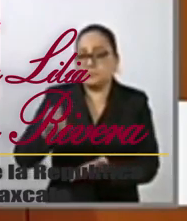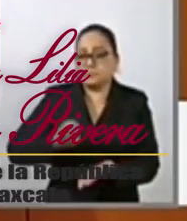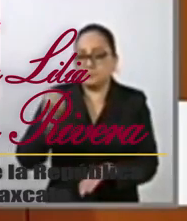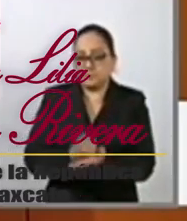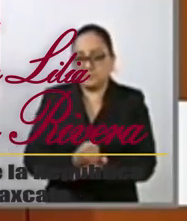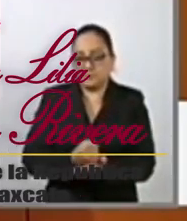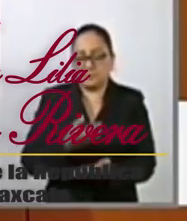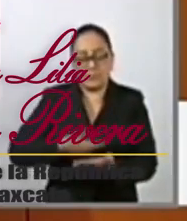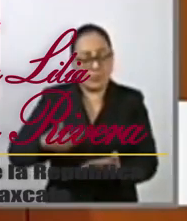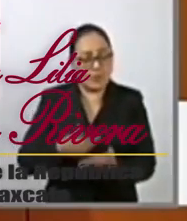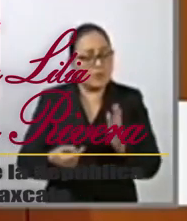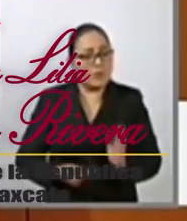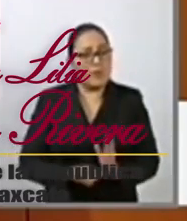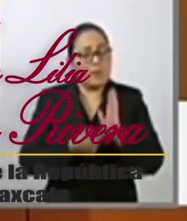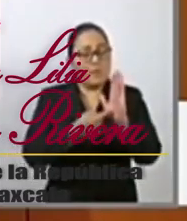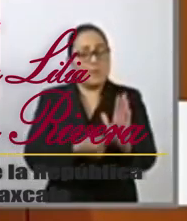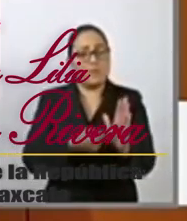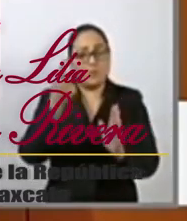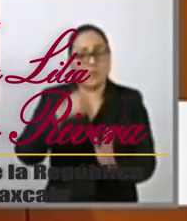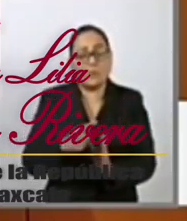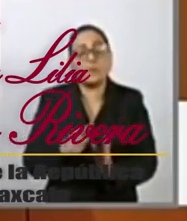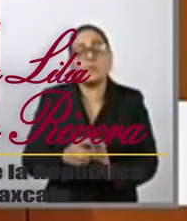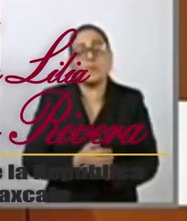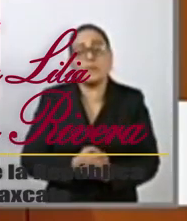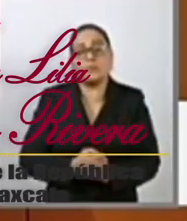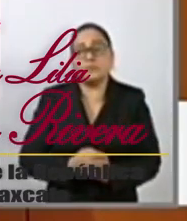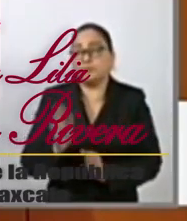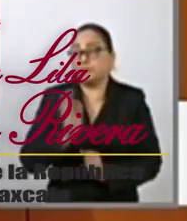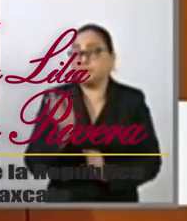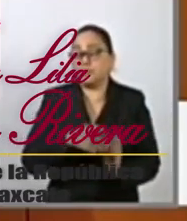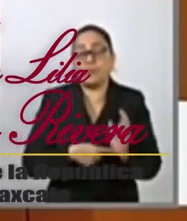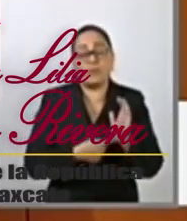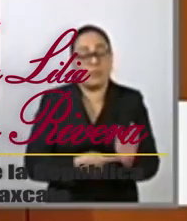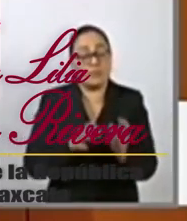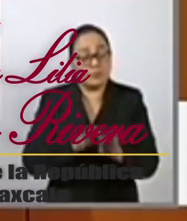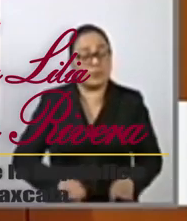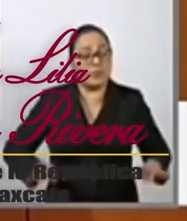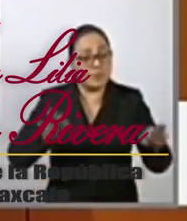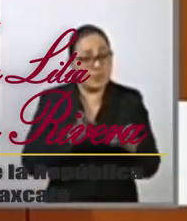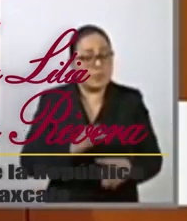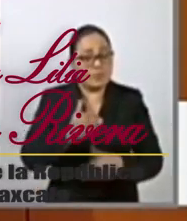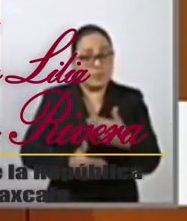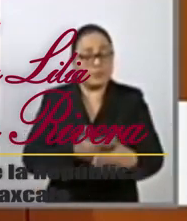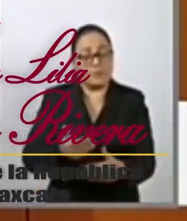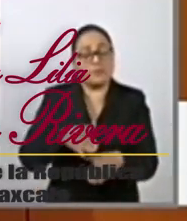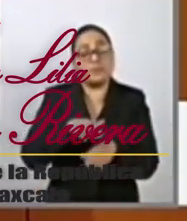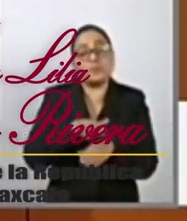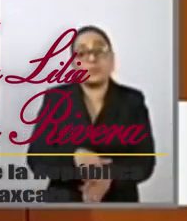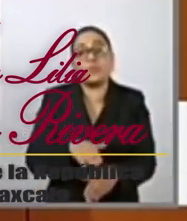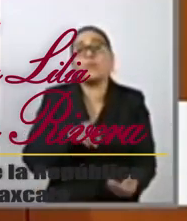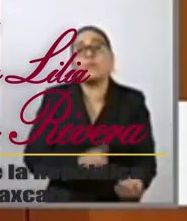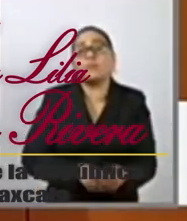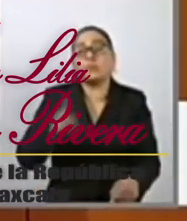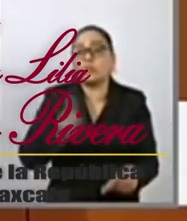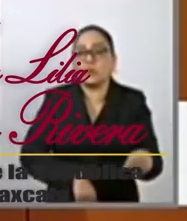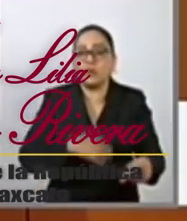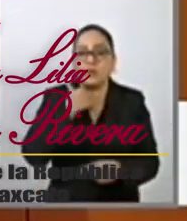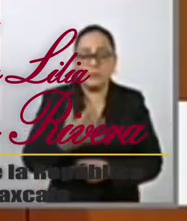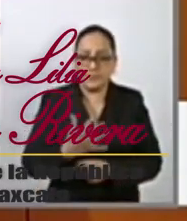a su consideración, toda vez que indudablemente representa un notorio avance en el combate a la impunidad de las